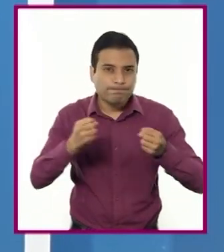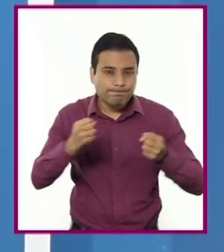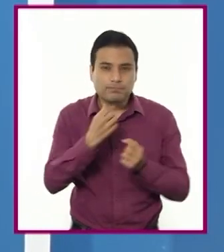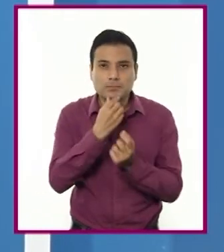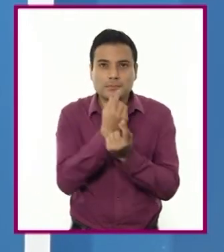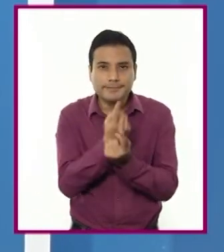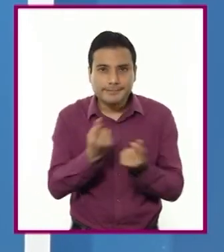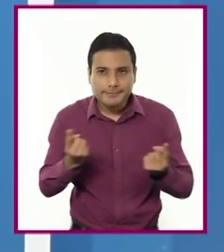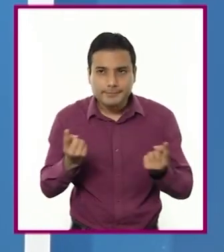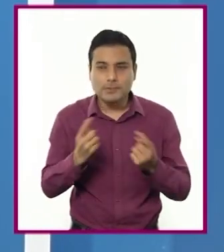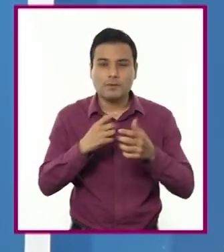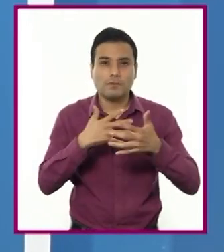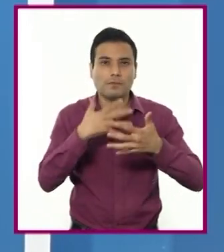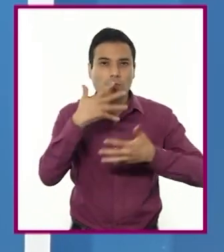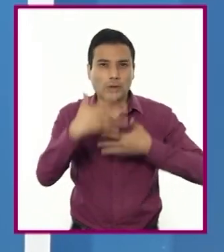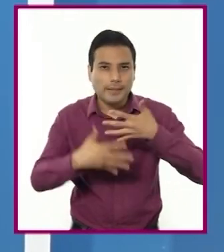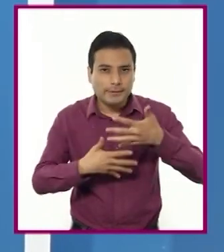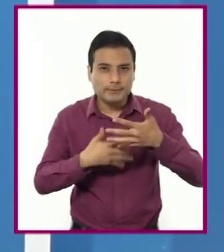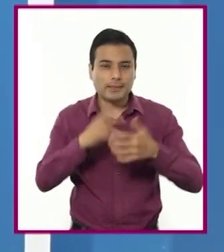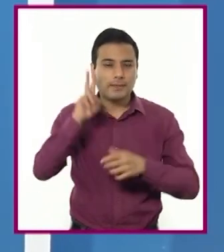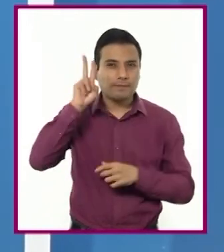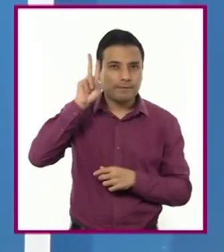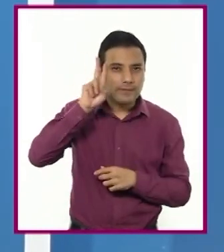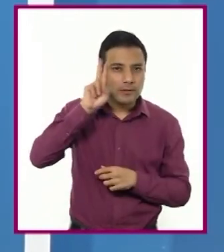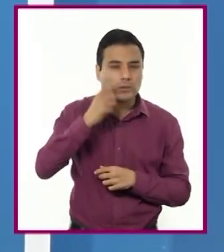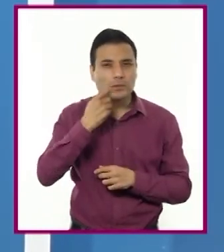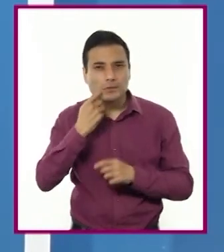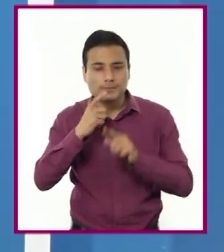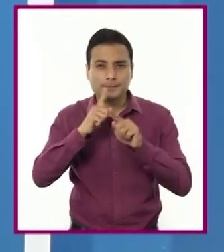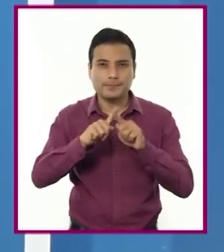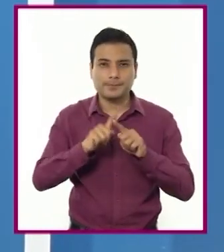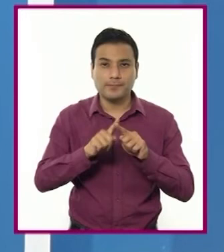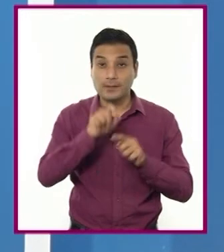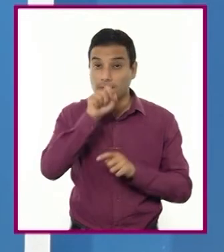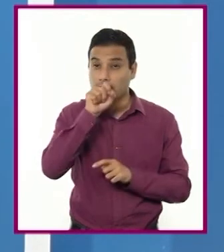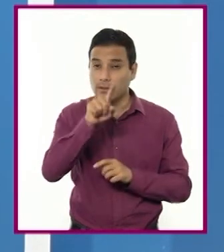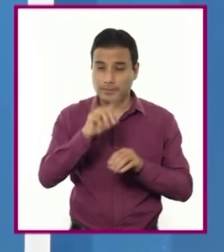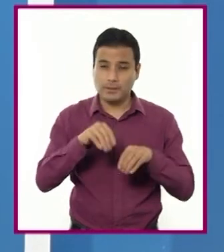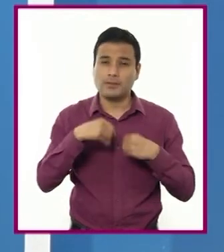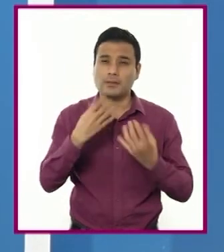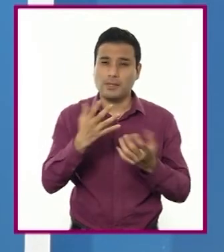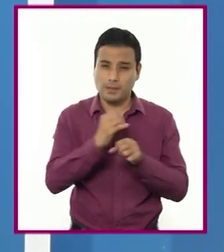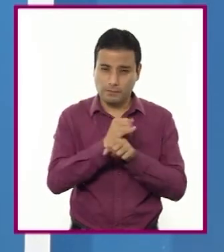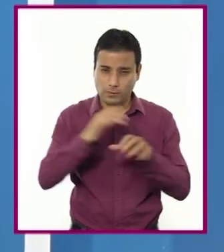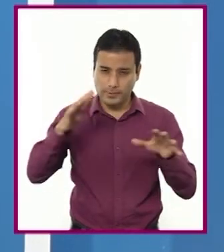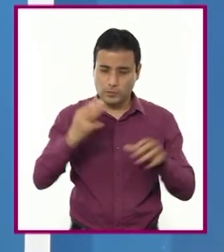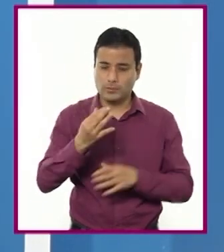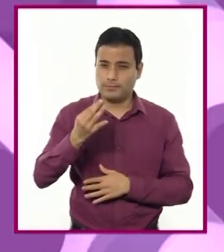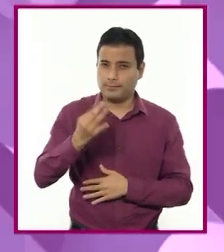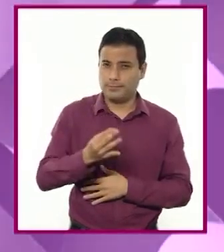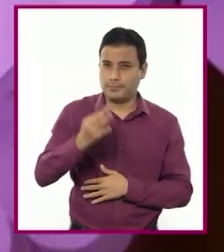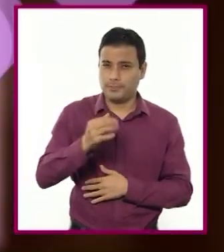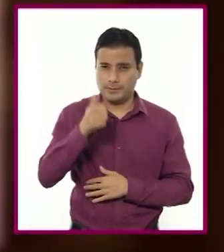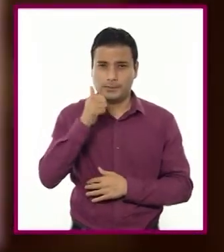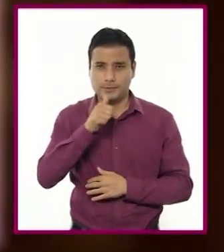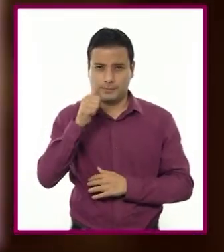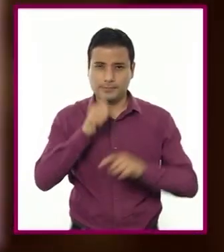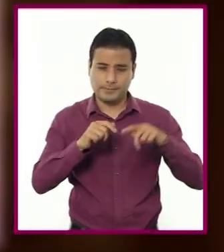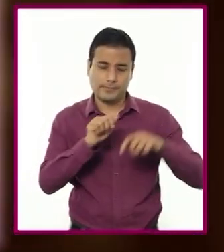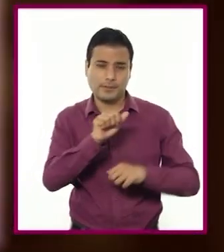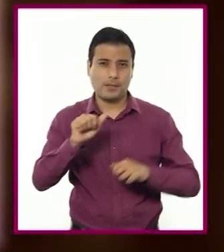la violencia, las adicciones. Además, deben proveer de información oportuna a la población.